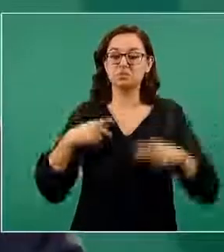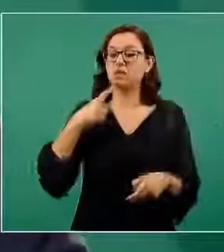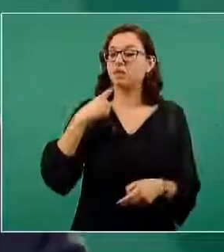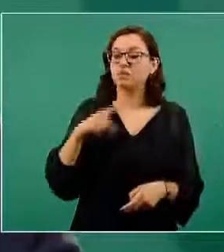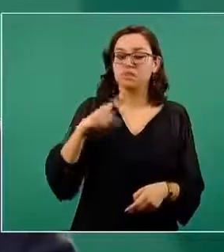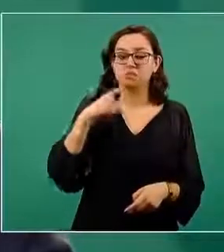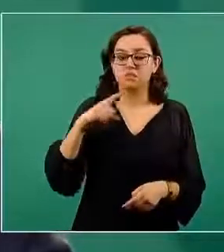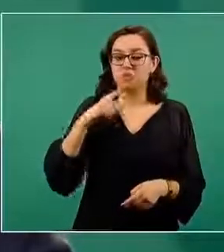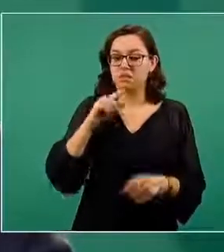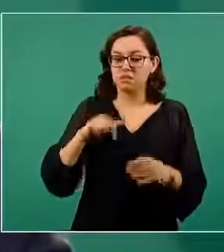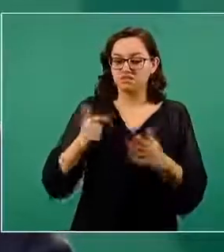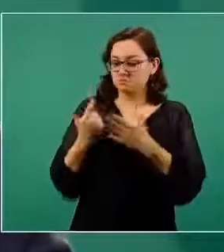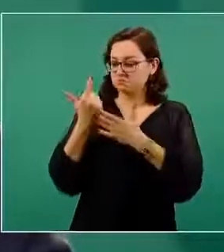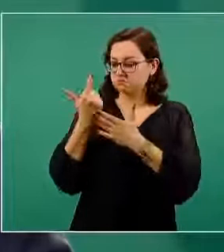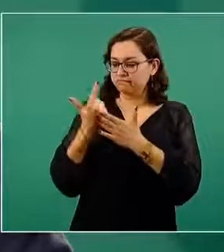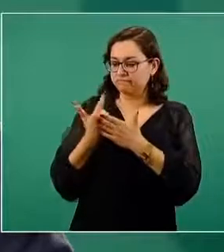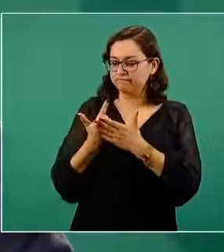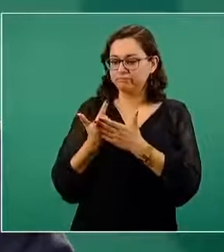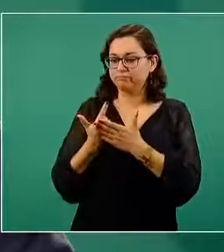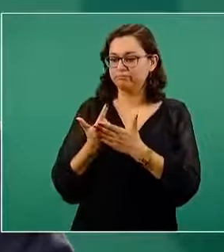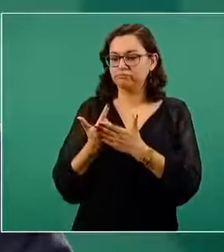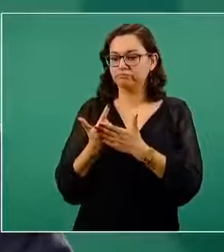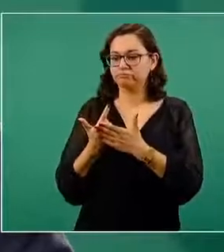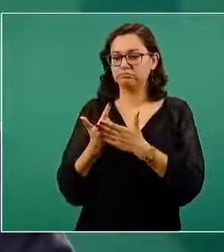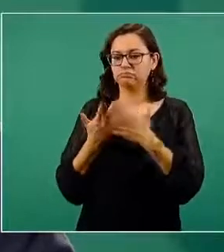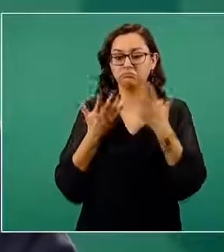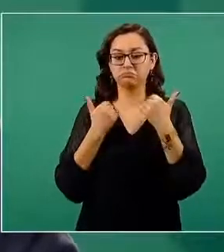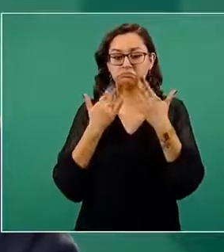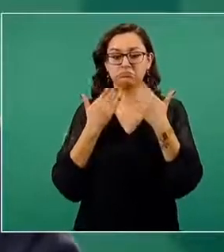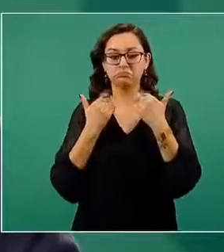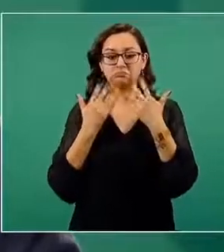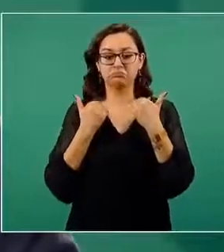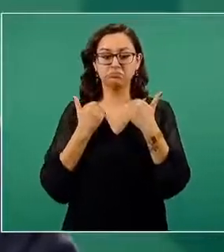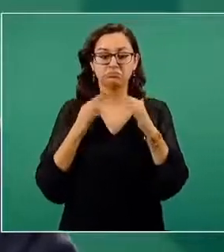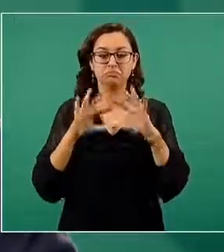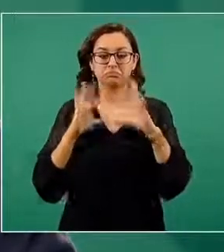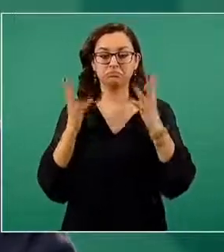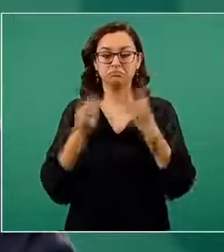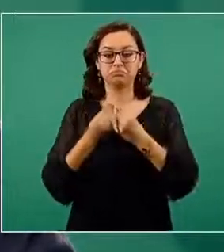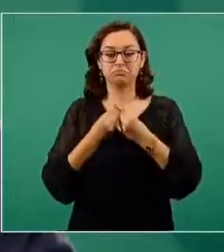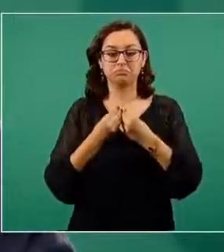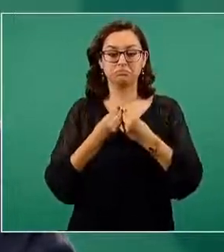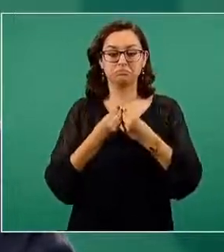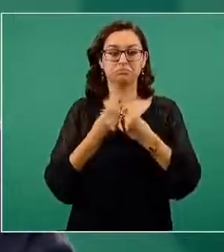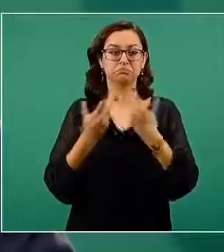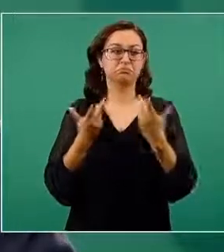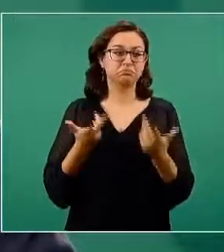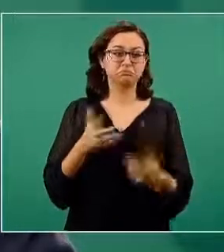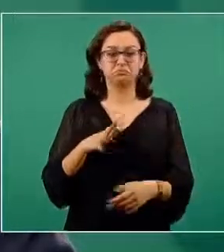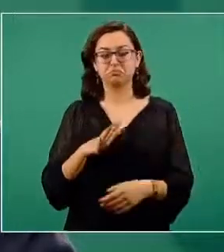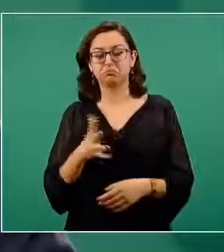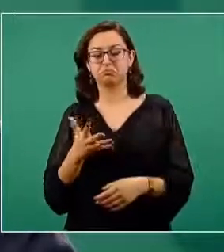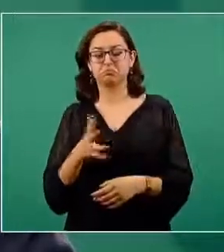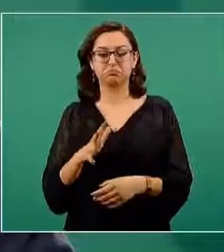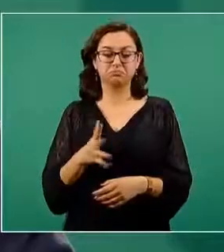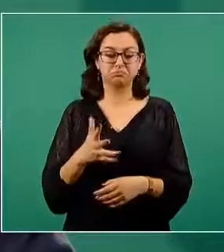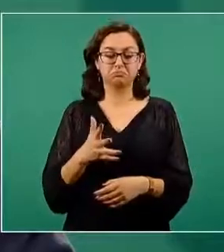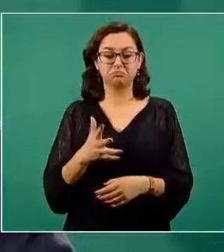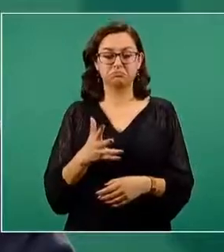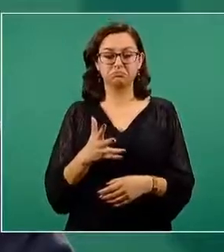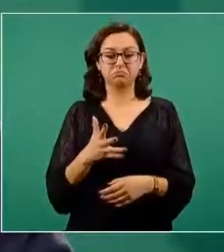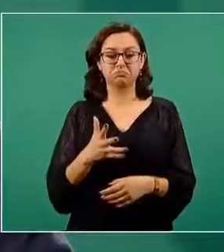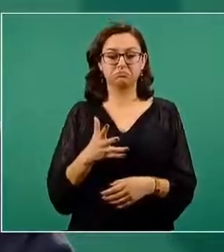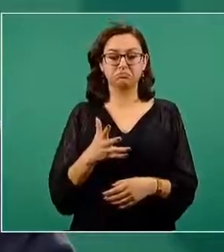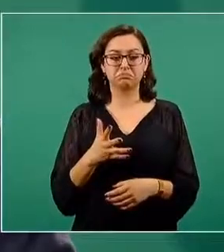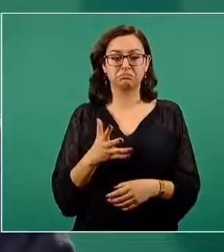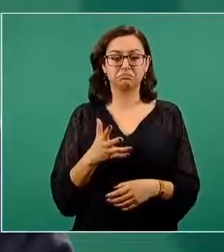número de procesos judiciales. En su conjunto ya habíamos mencionado que habíamos tenido más